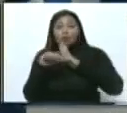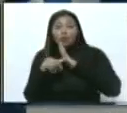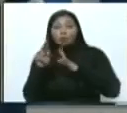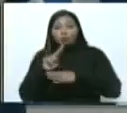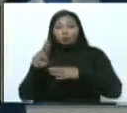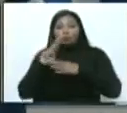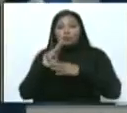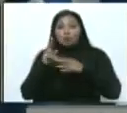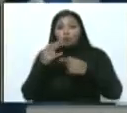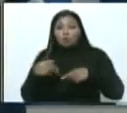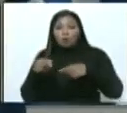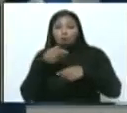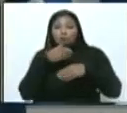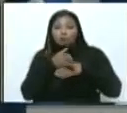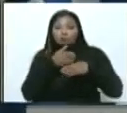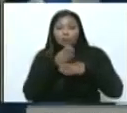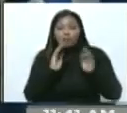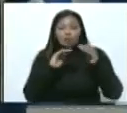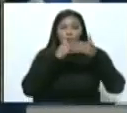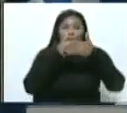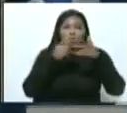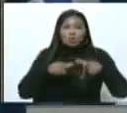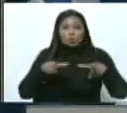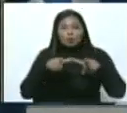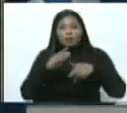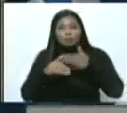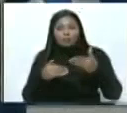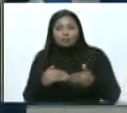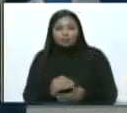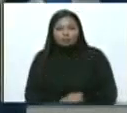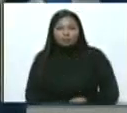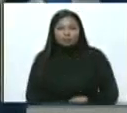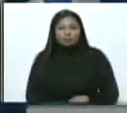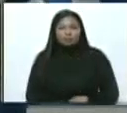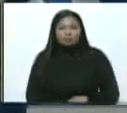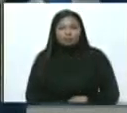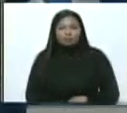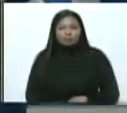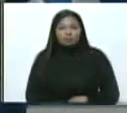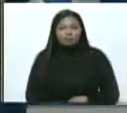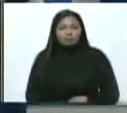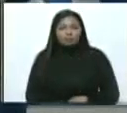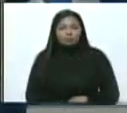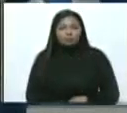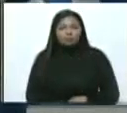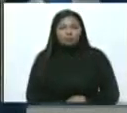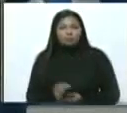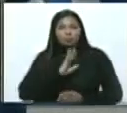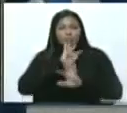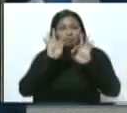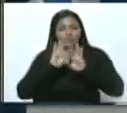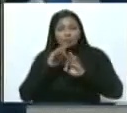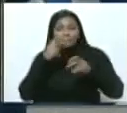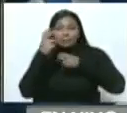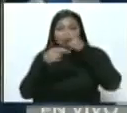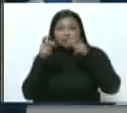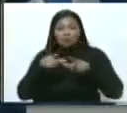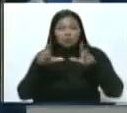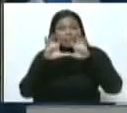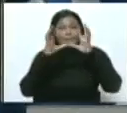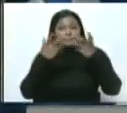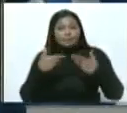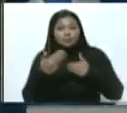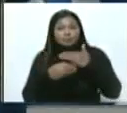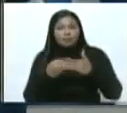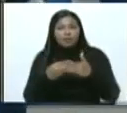un aserradero para encubrir el delito, para lavar el delito. Al visitar esta empresa se pudo determinar que